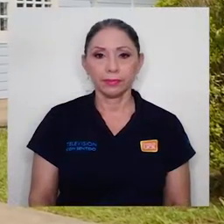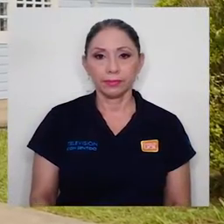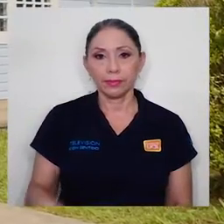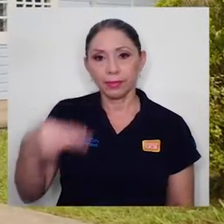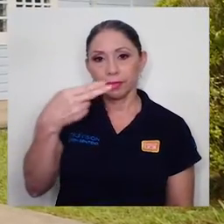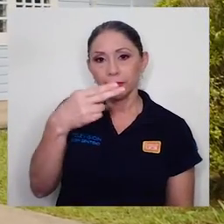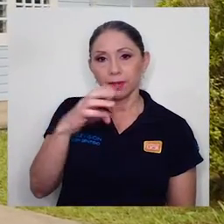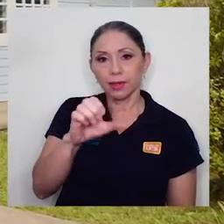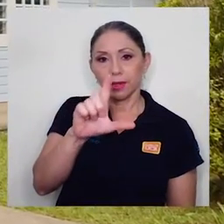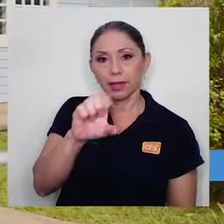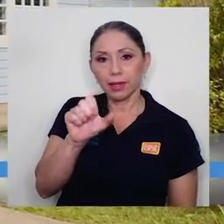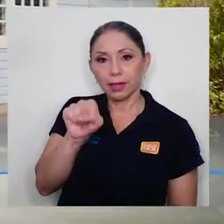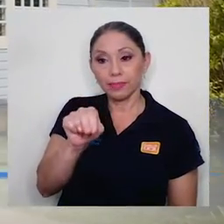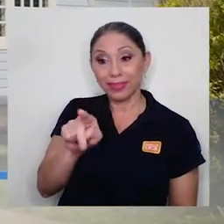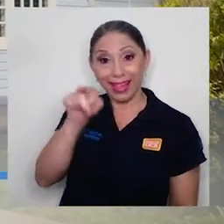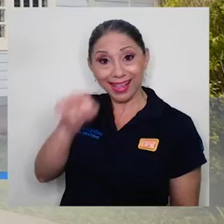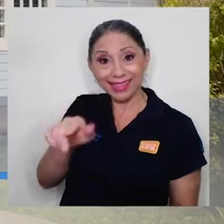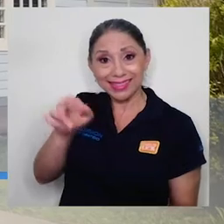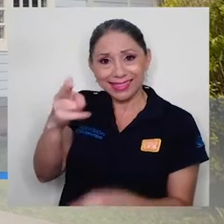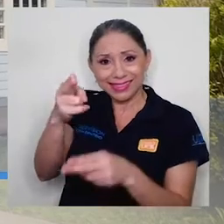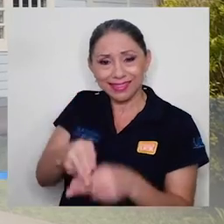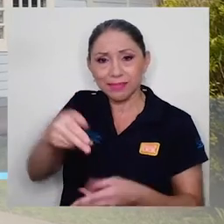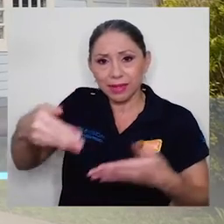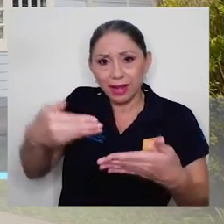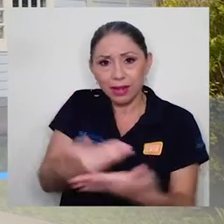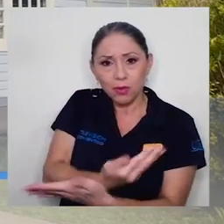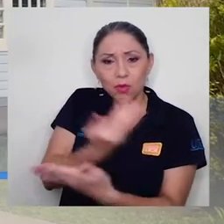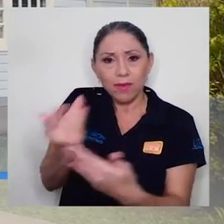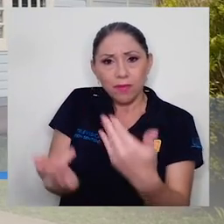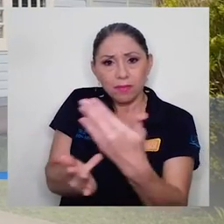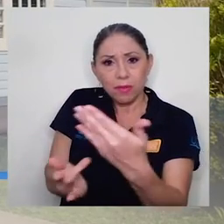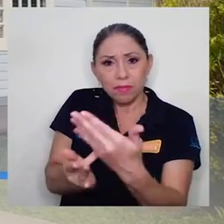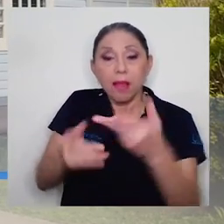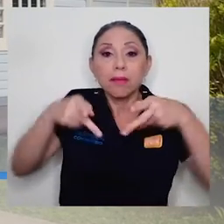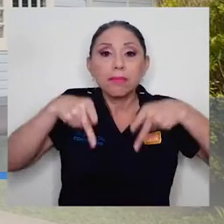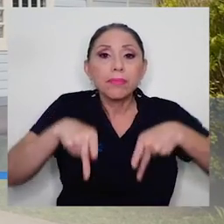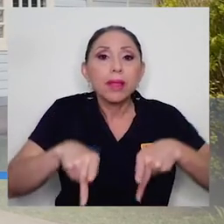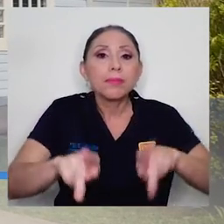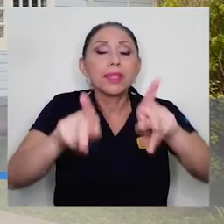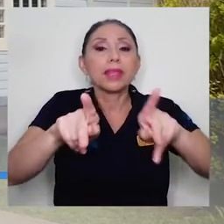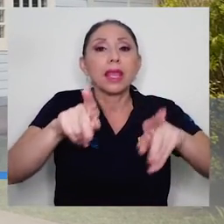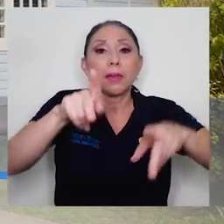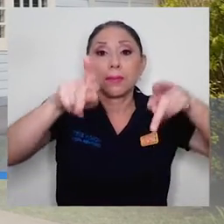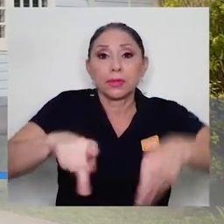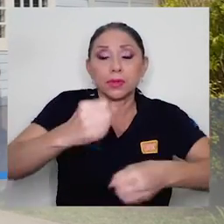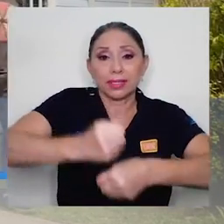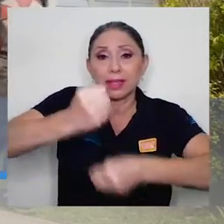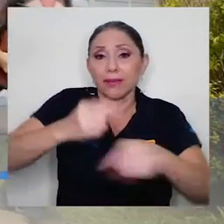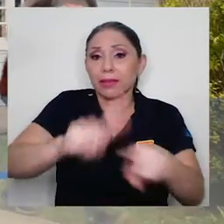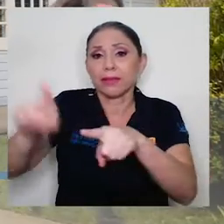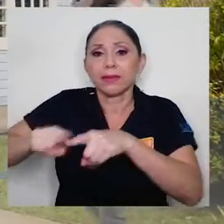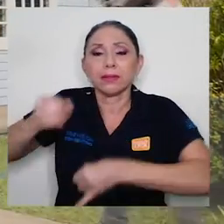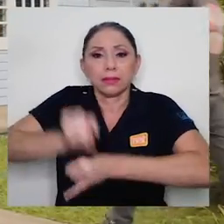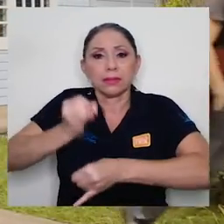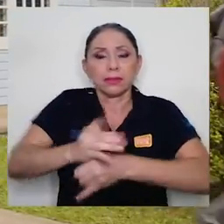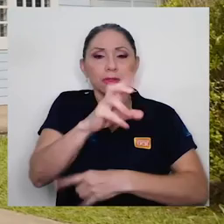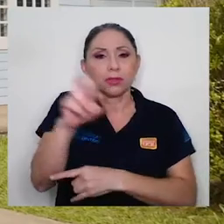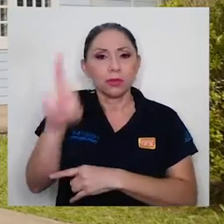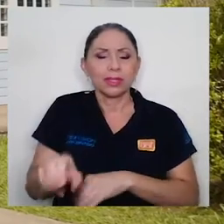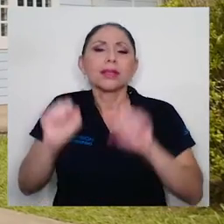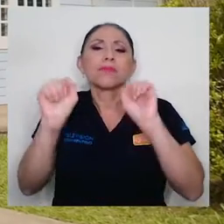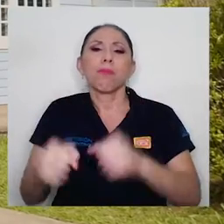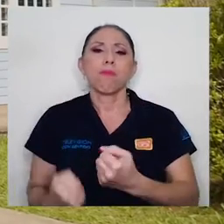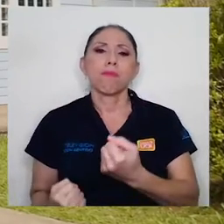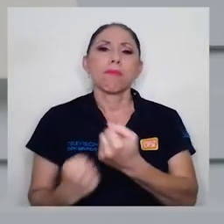Helen, así se llama la nueva herramienta que permite a funcionarios de diferentes instituciones de Costa Rica apoyar la atención de